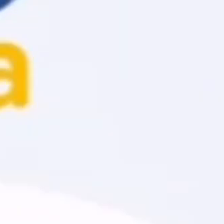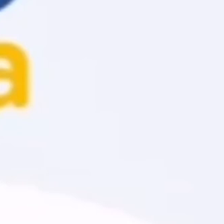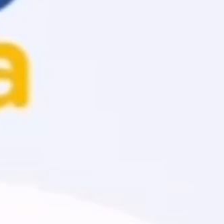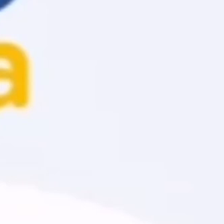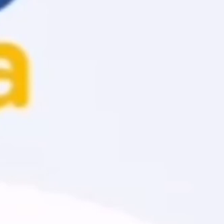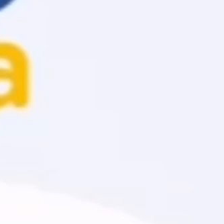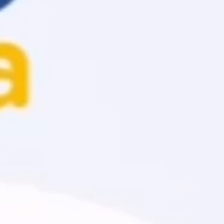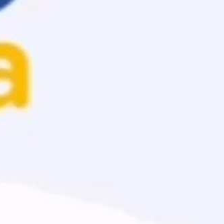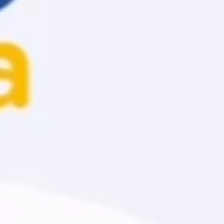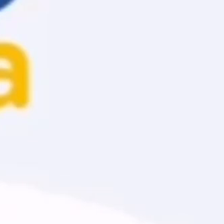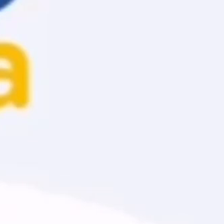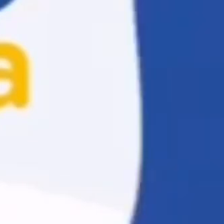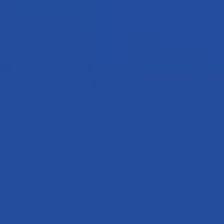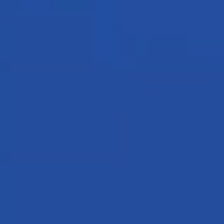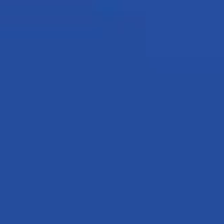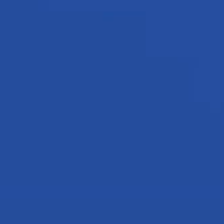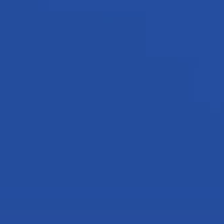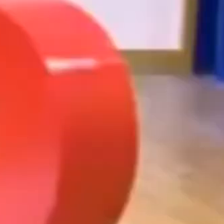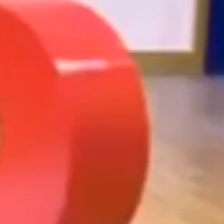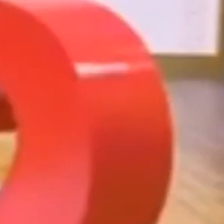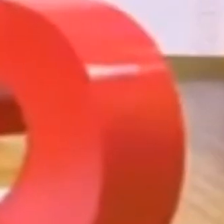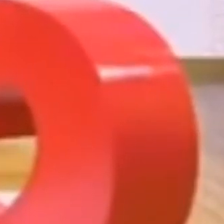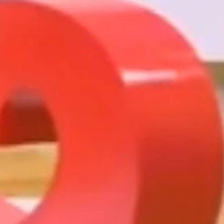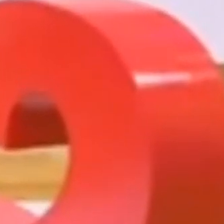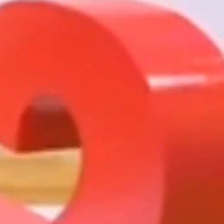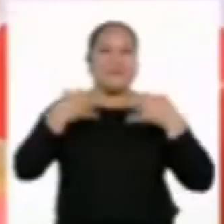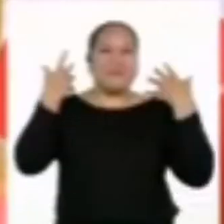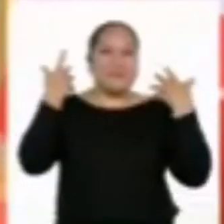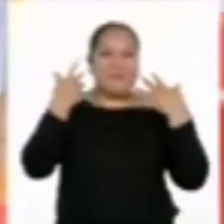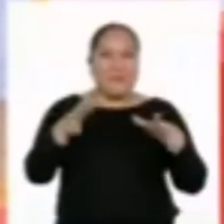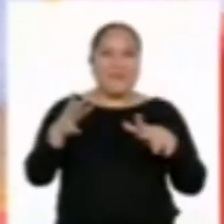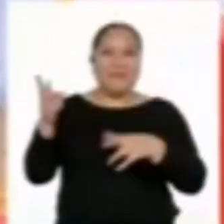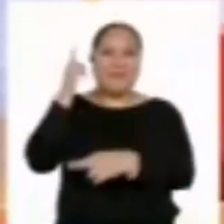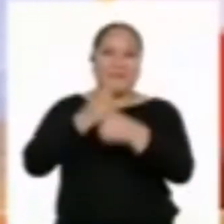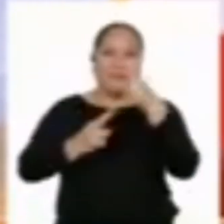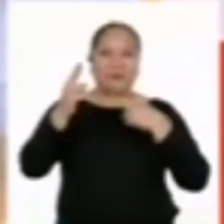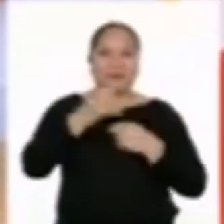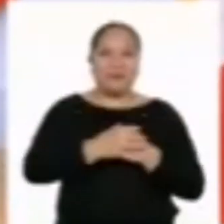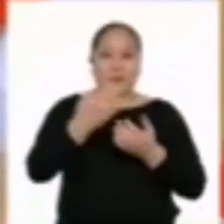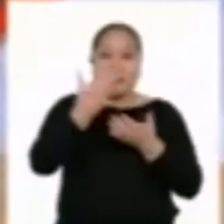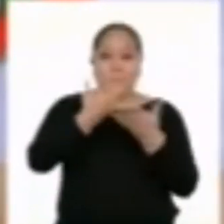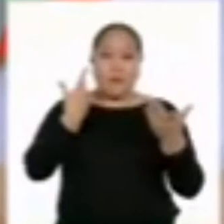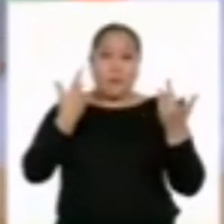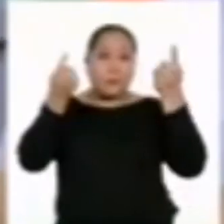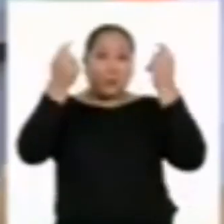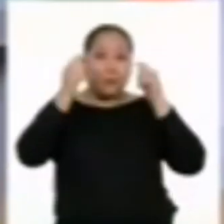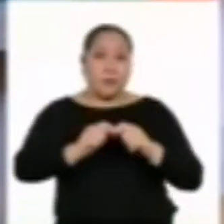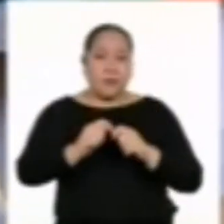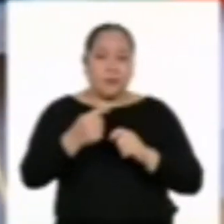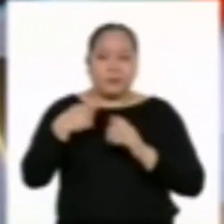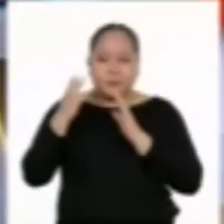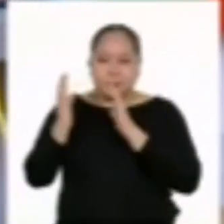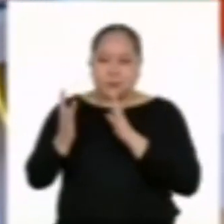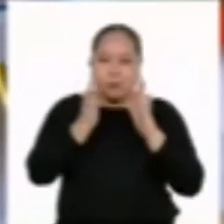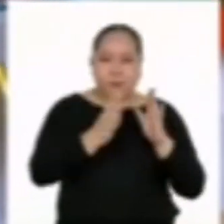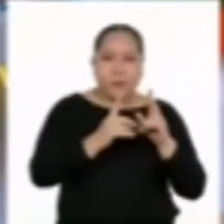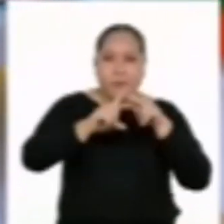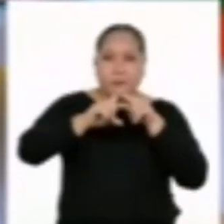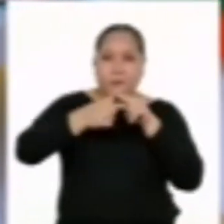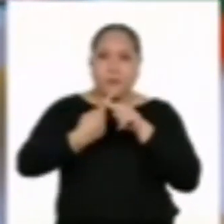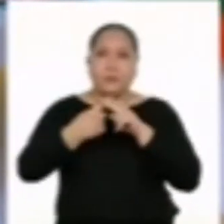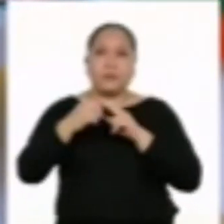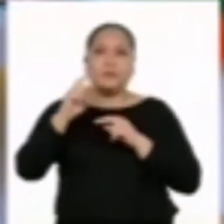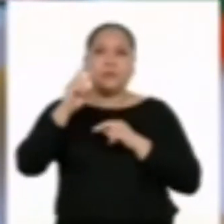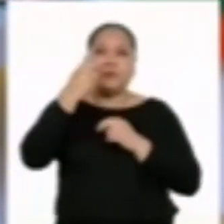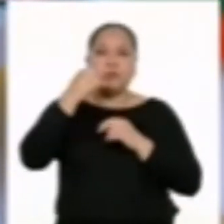Ya regresamos. Antes de la pausa estábamos preparándonos para iniciar